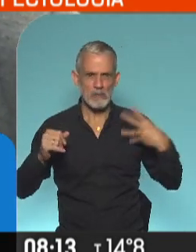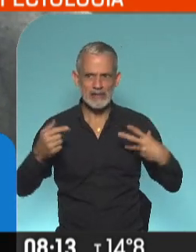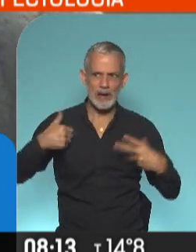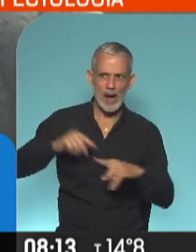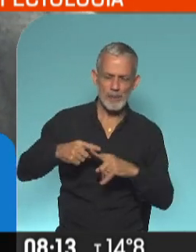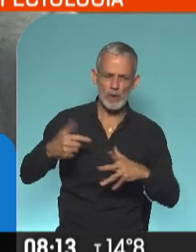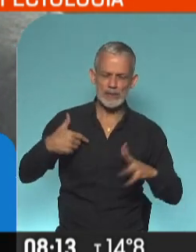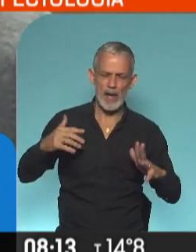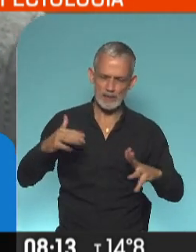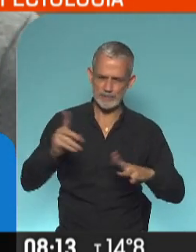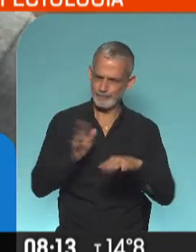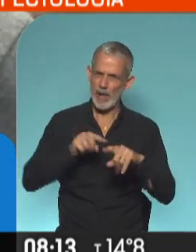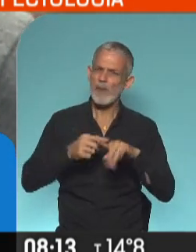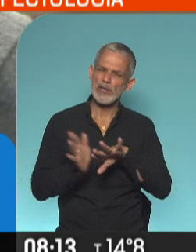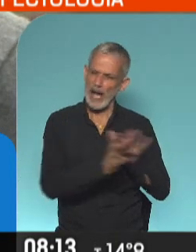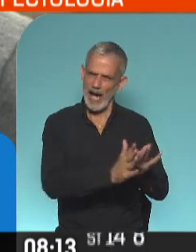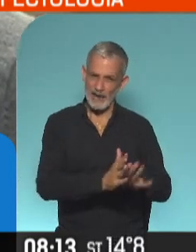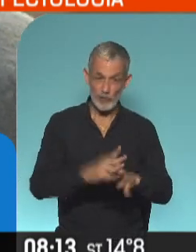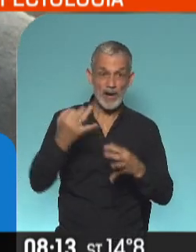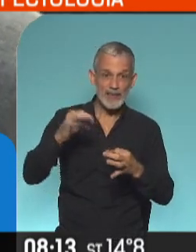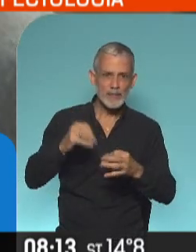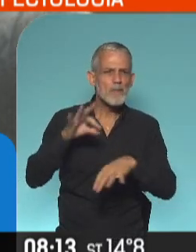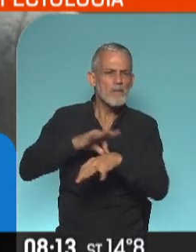mejor correr un poco la política y dejar que